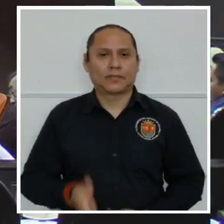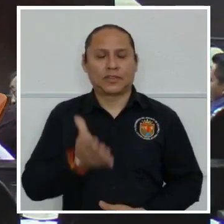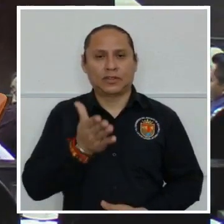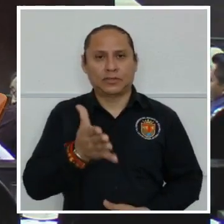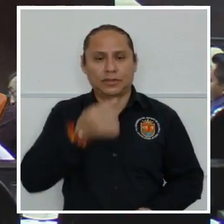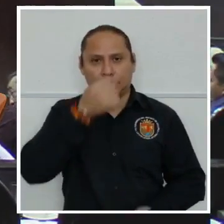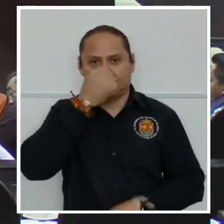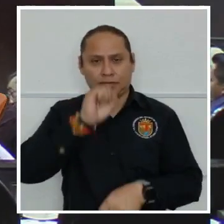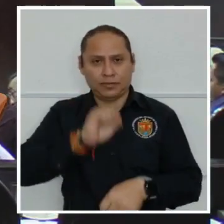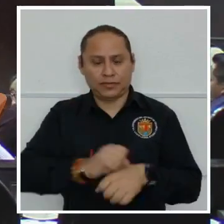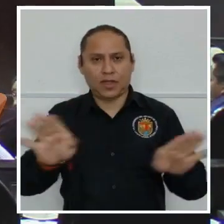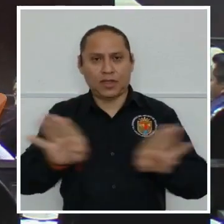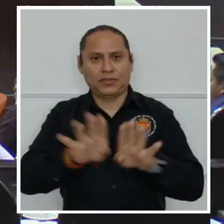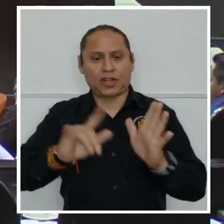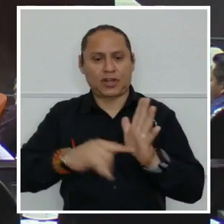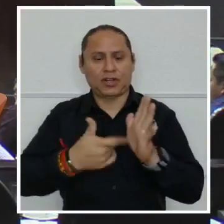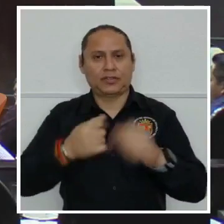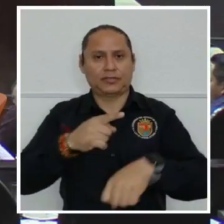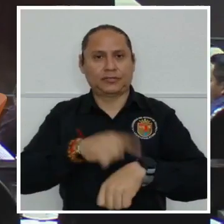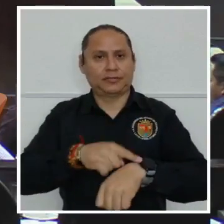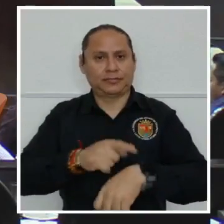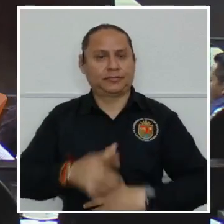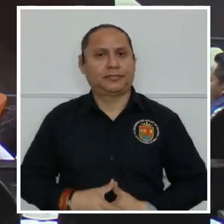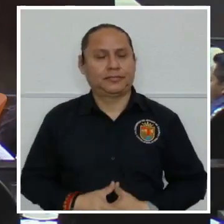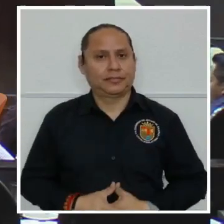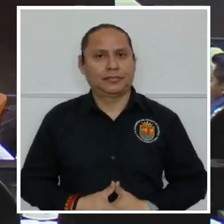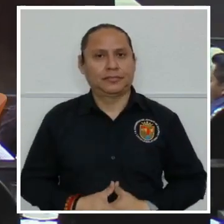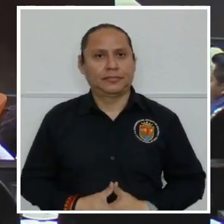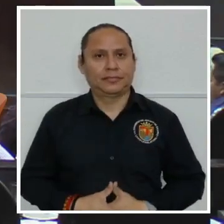Solicito a la Secretaría cierre el sistema electrónico.